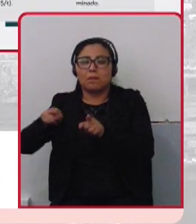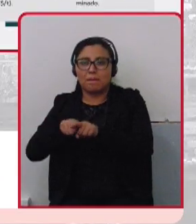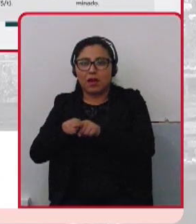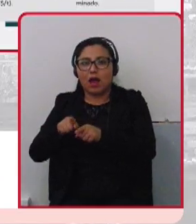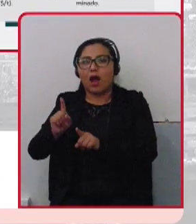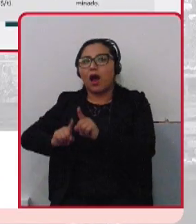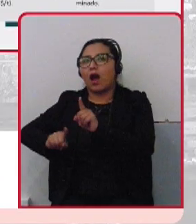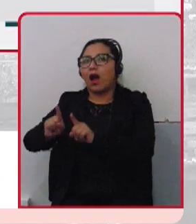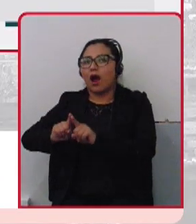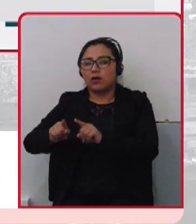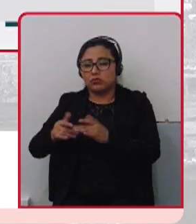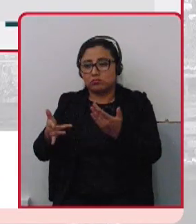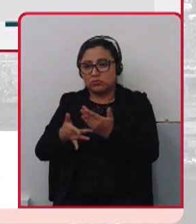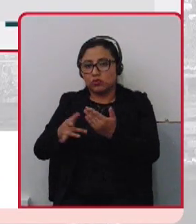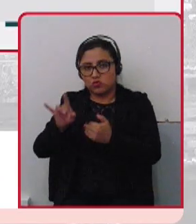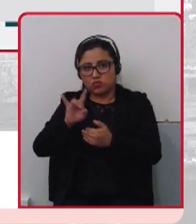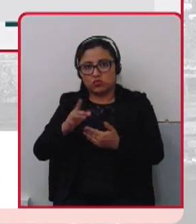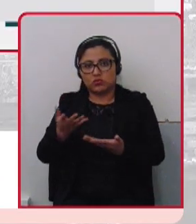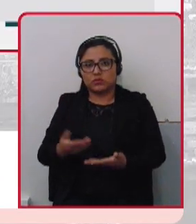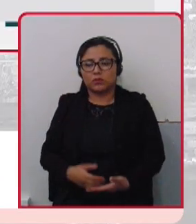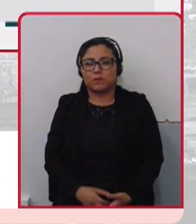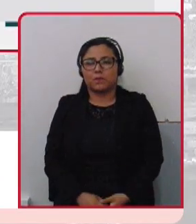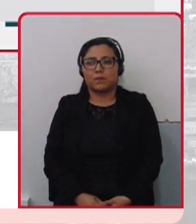estas tecnologías.